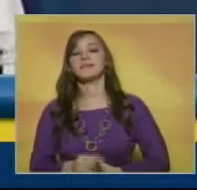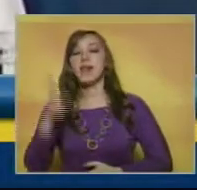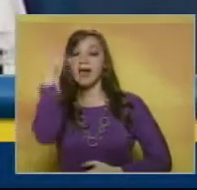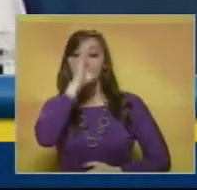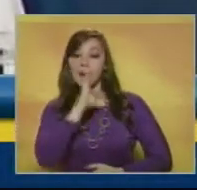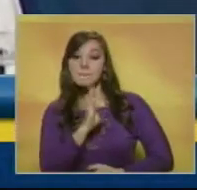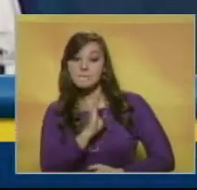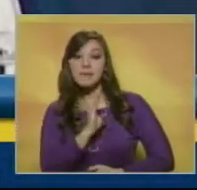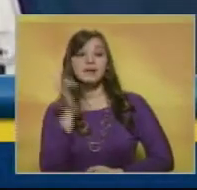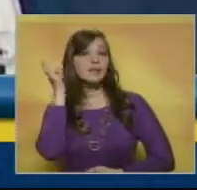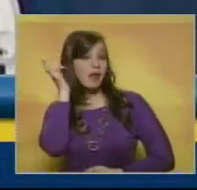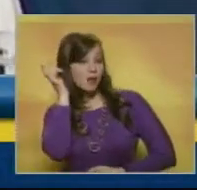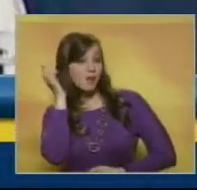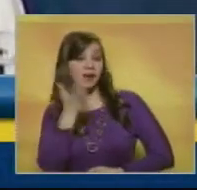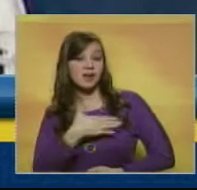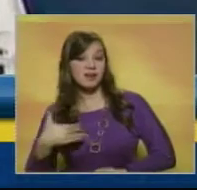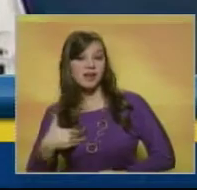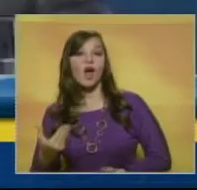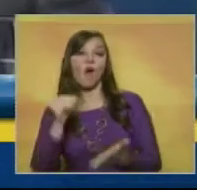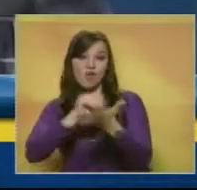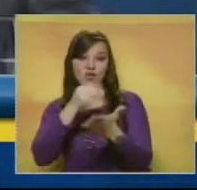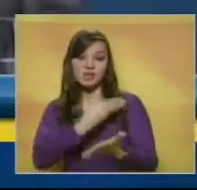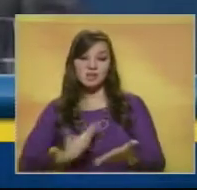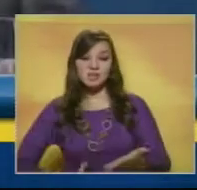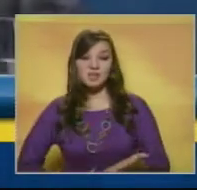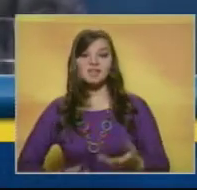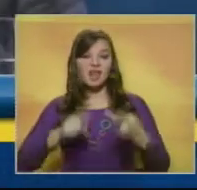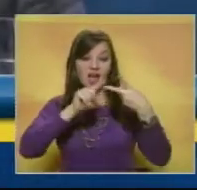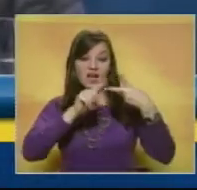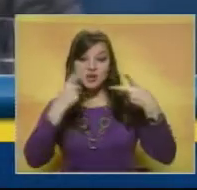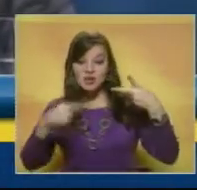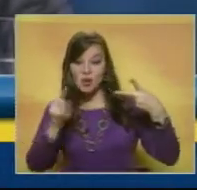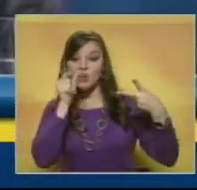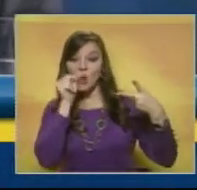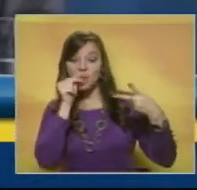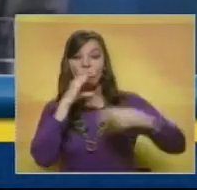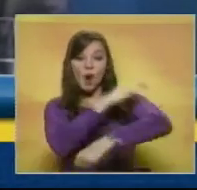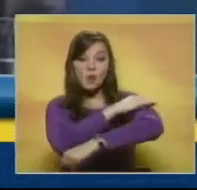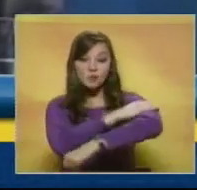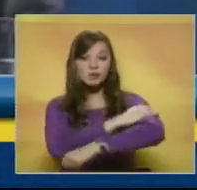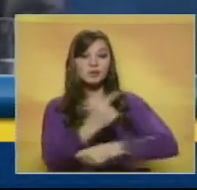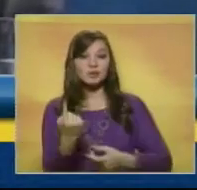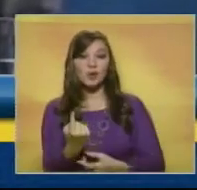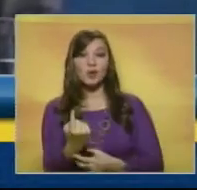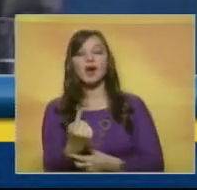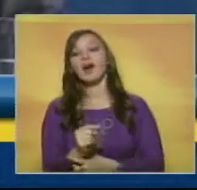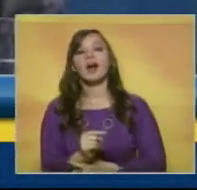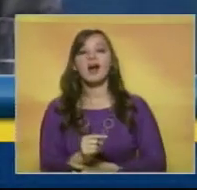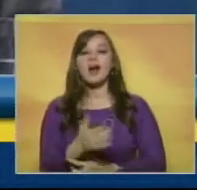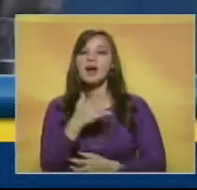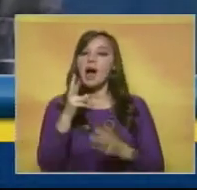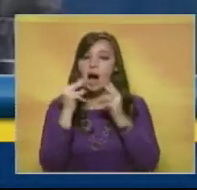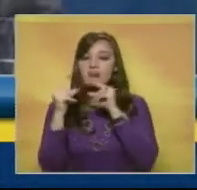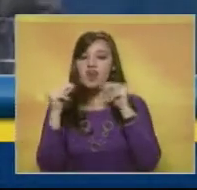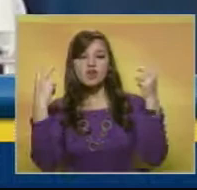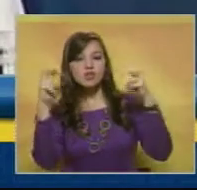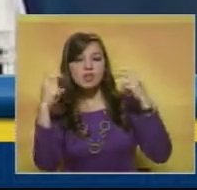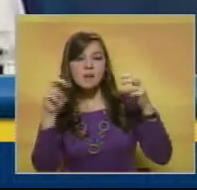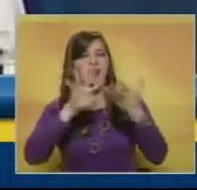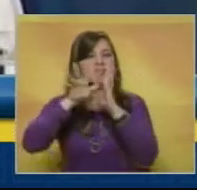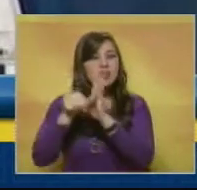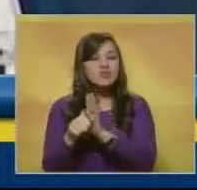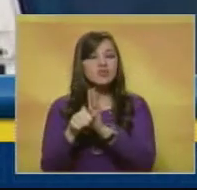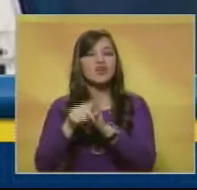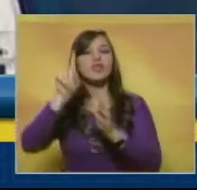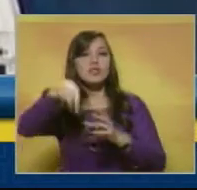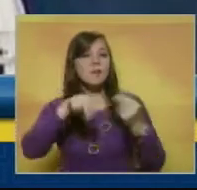y candidata a la reelección Dilma Rousseff y el aspirante opositor Aécio Neves trataron temas de corrupción y ética